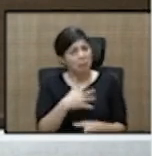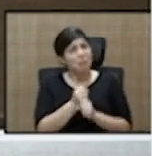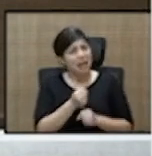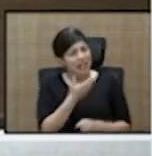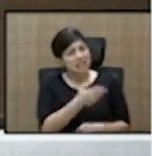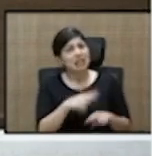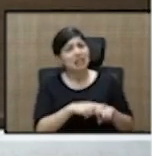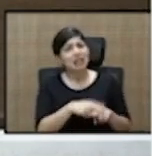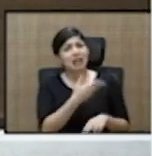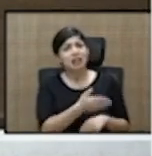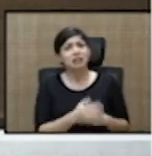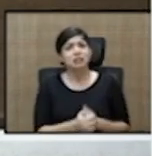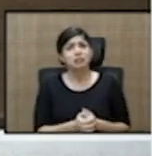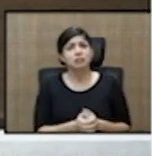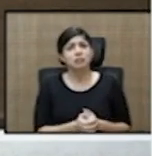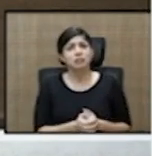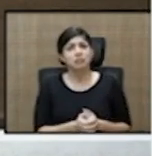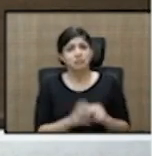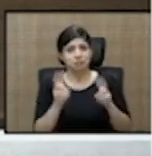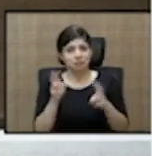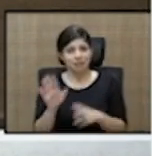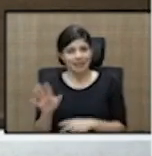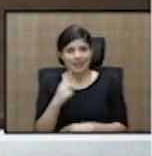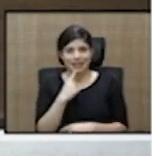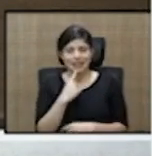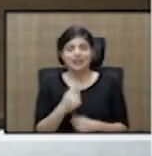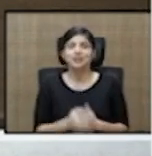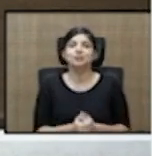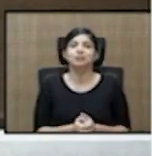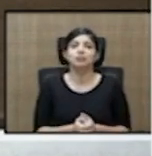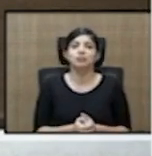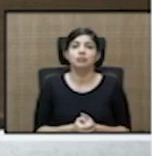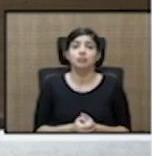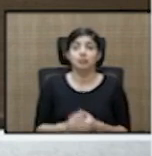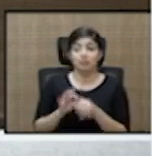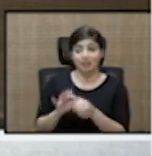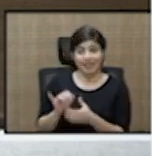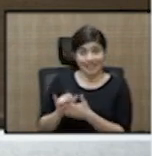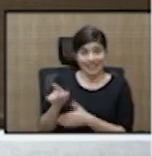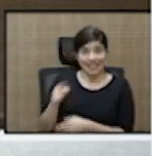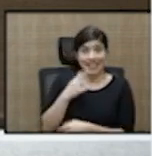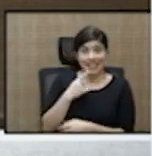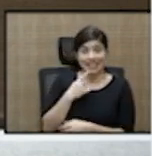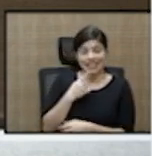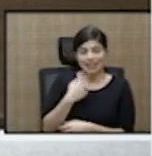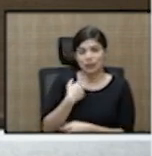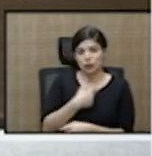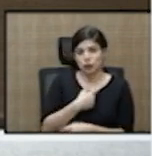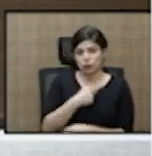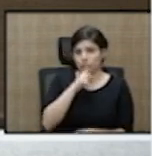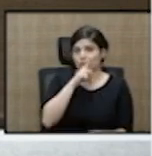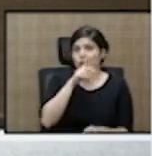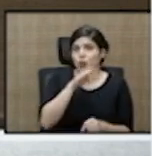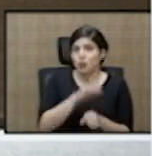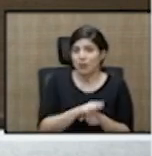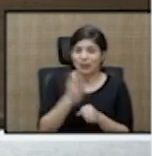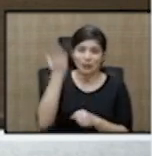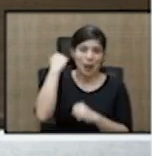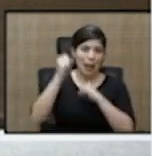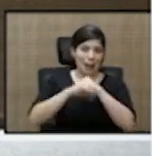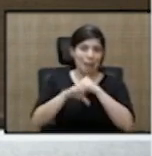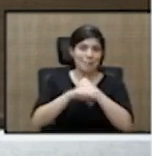de delegaciones. Entonces, digamos, me preocupa un poco que la visión sea muy reduccionista en torno a